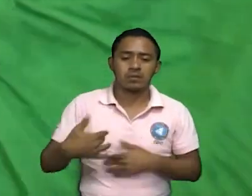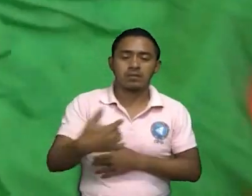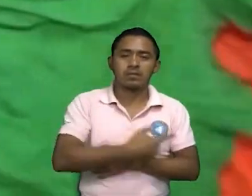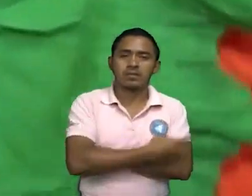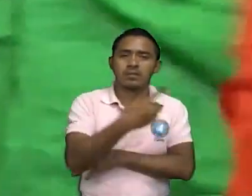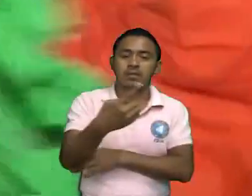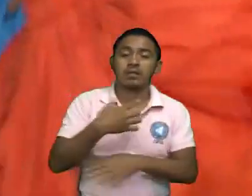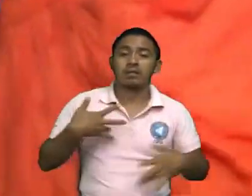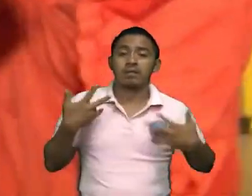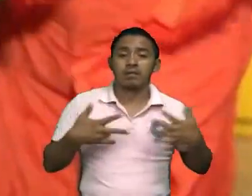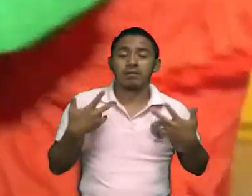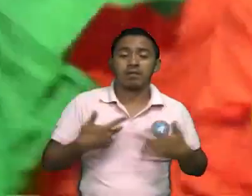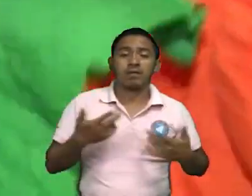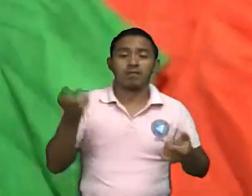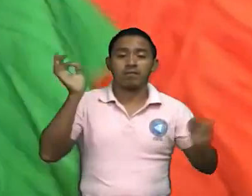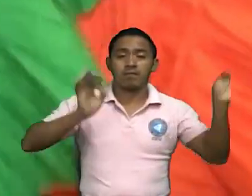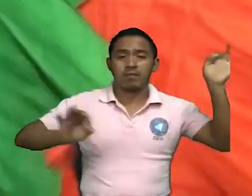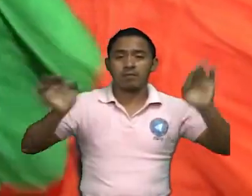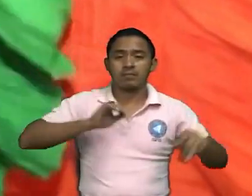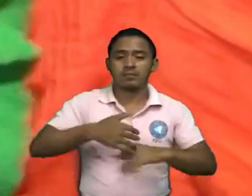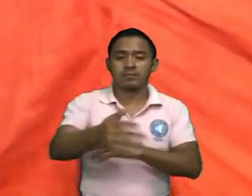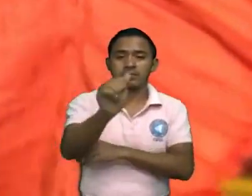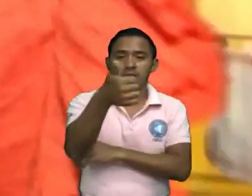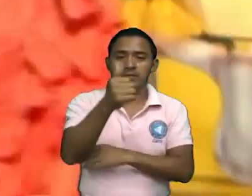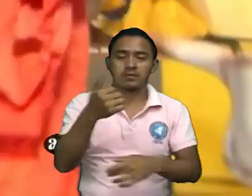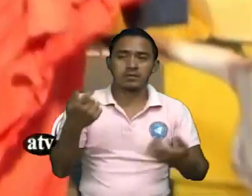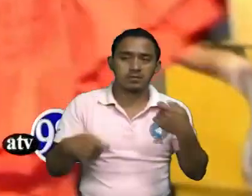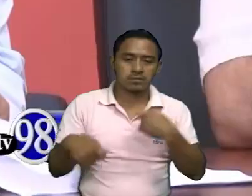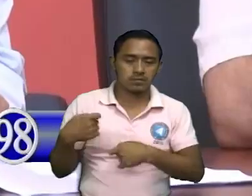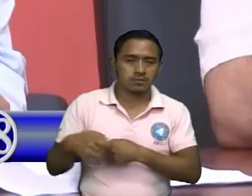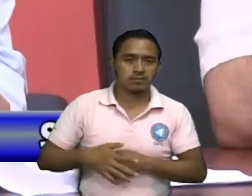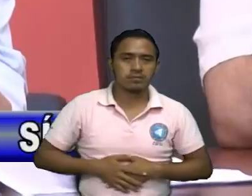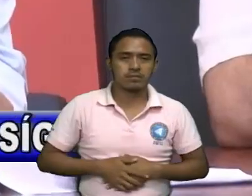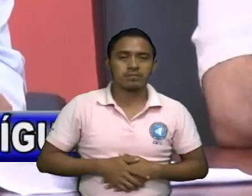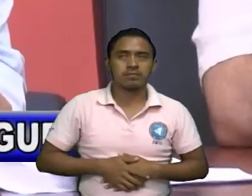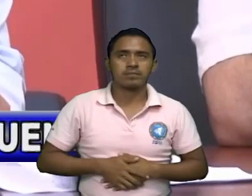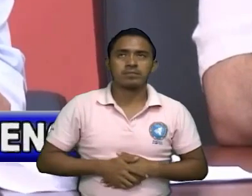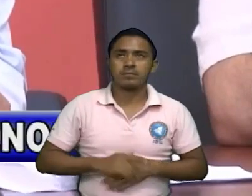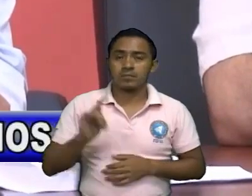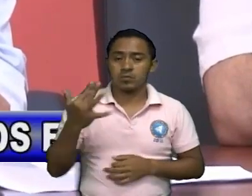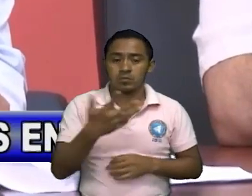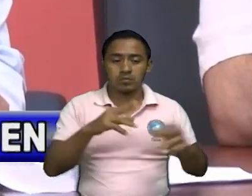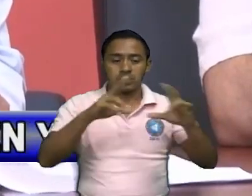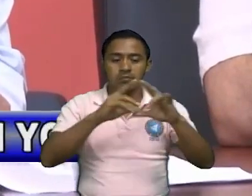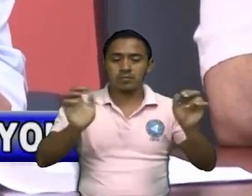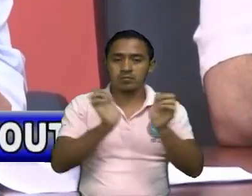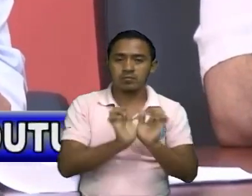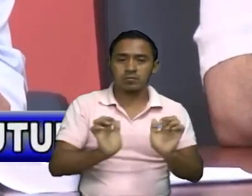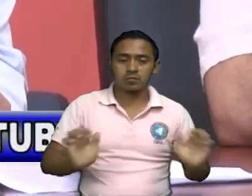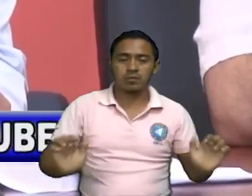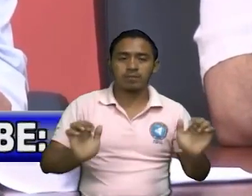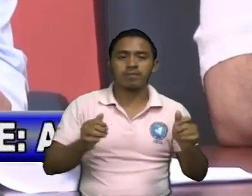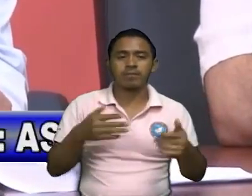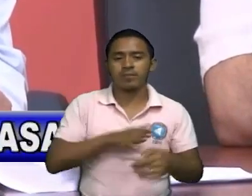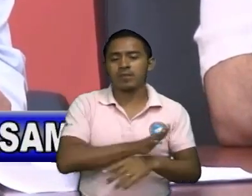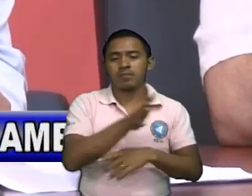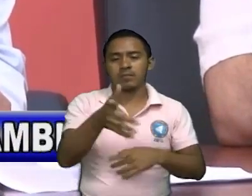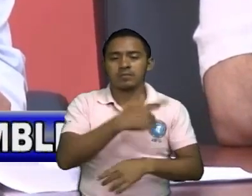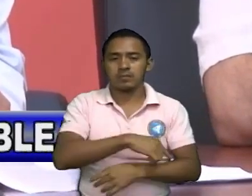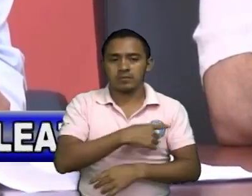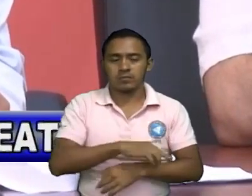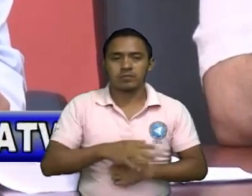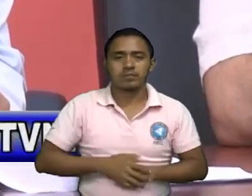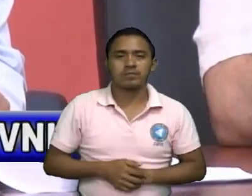Algarabía Folclórica Nacional el próximo 6 de septiembre. En todo el país, los niños y niñas acudirán a sus centros de